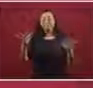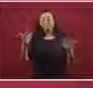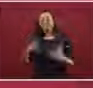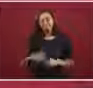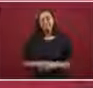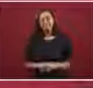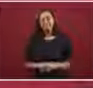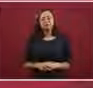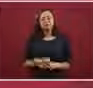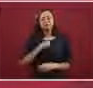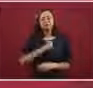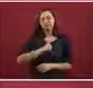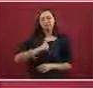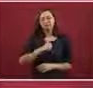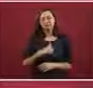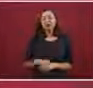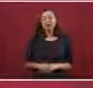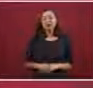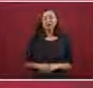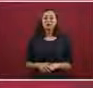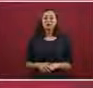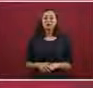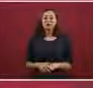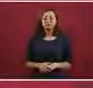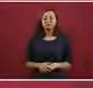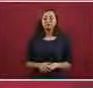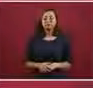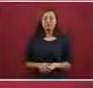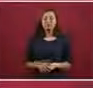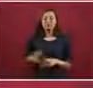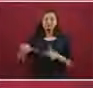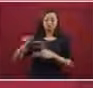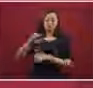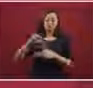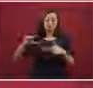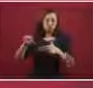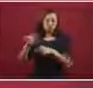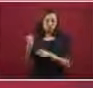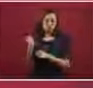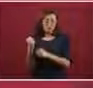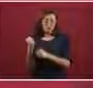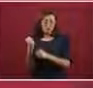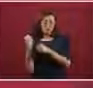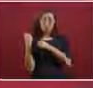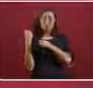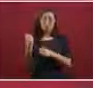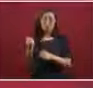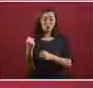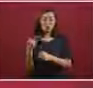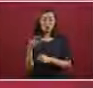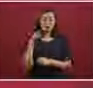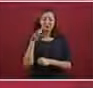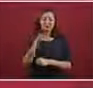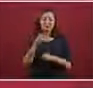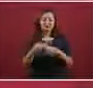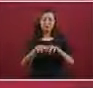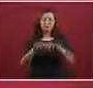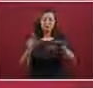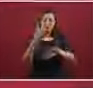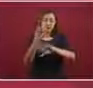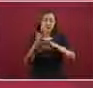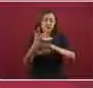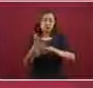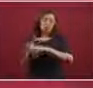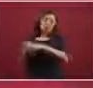afortunadamente no entró con fuerza a las costas de Estados